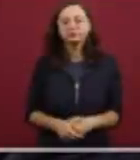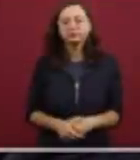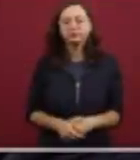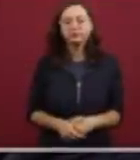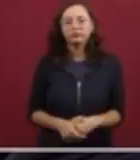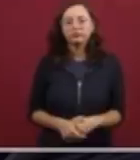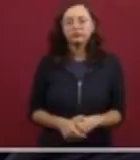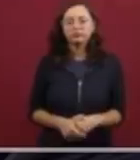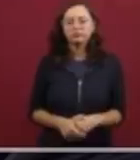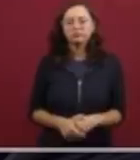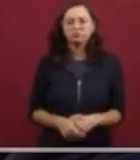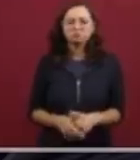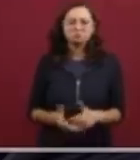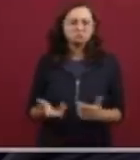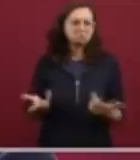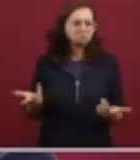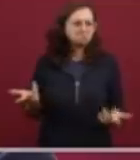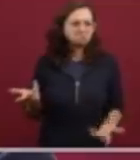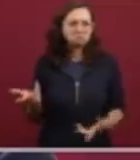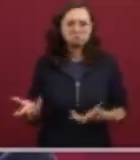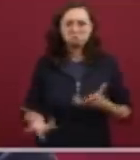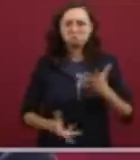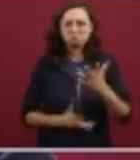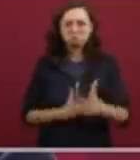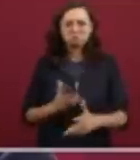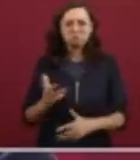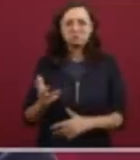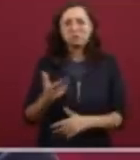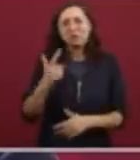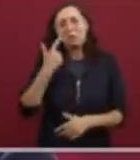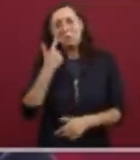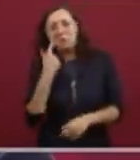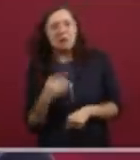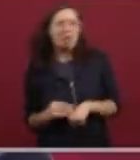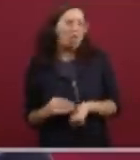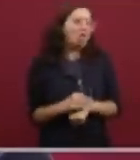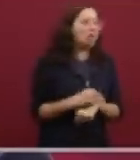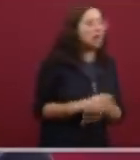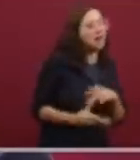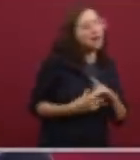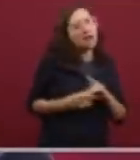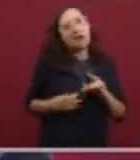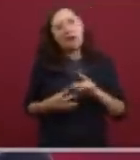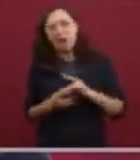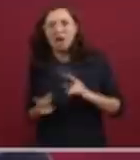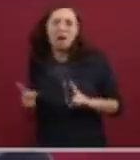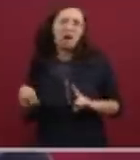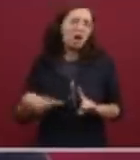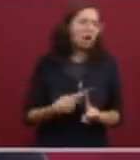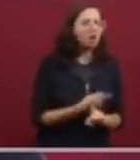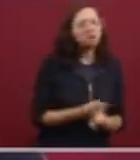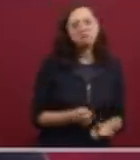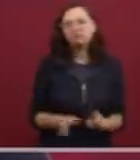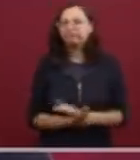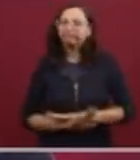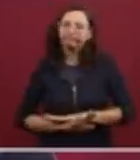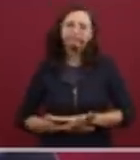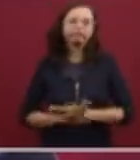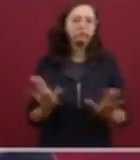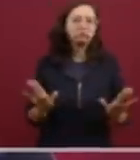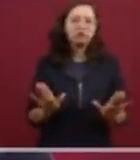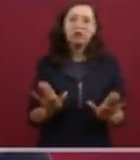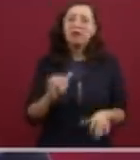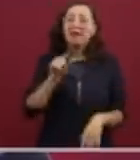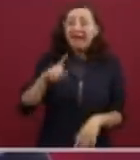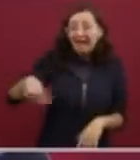sin ninguna justificación. Cuando cometen un error, cuando